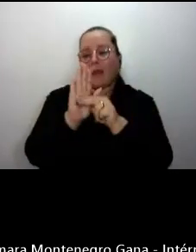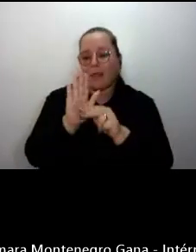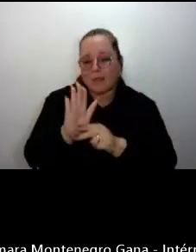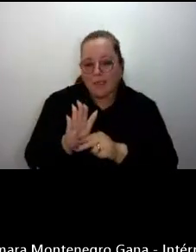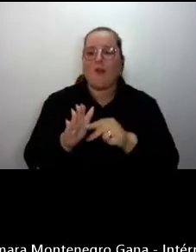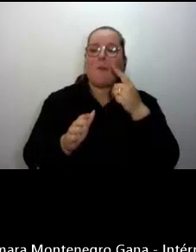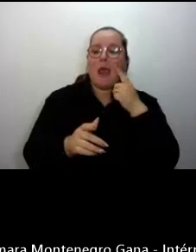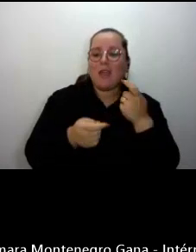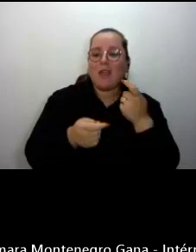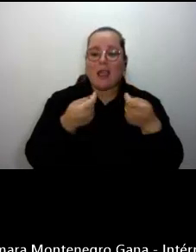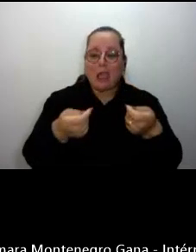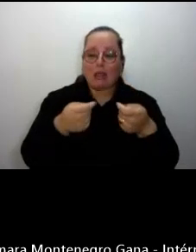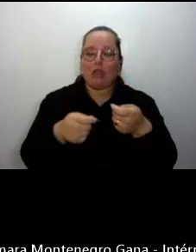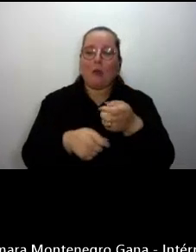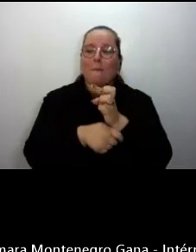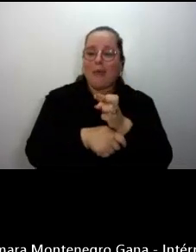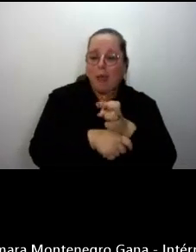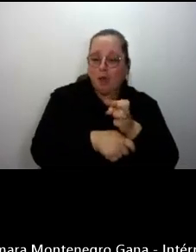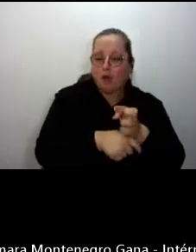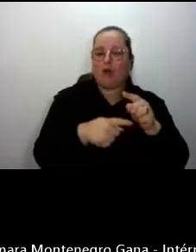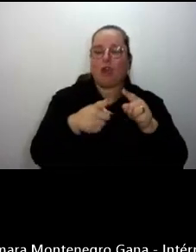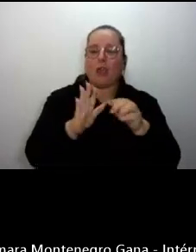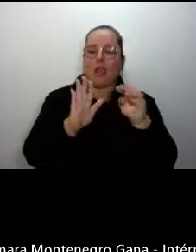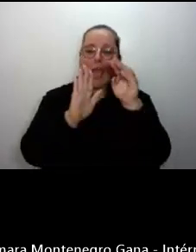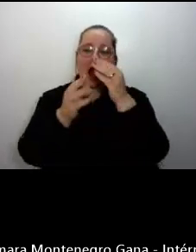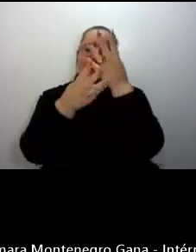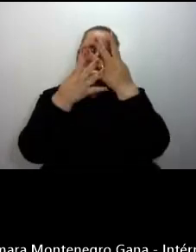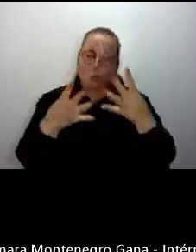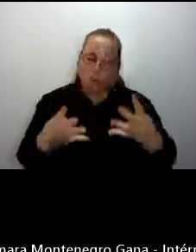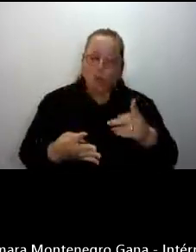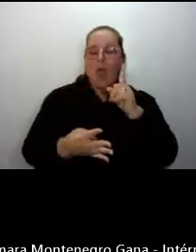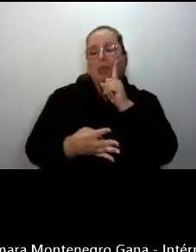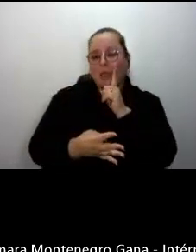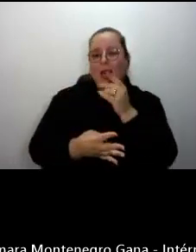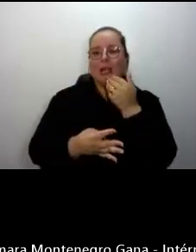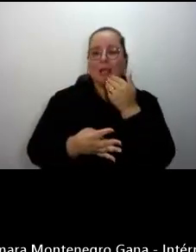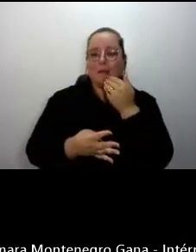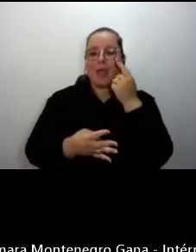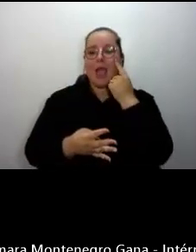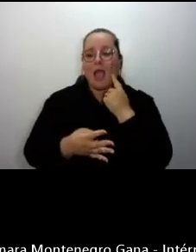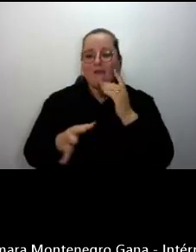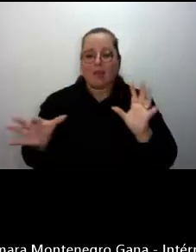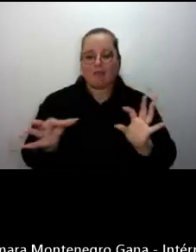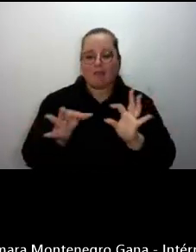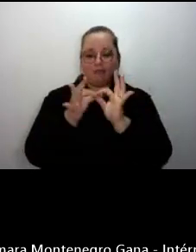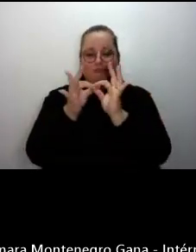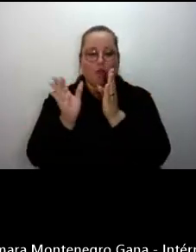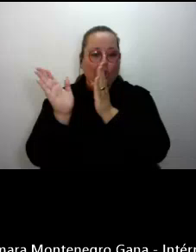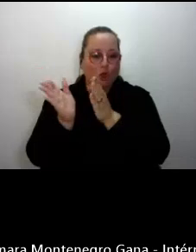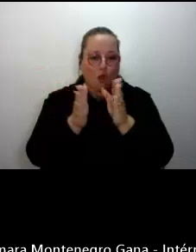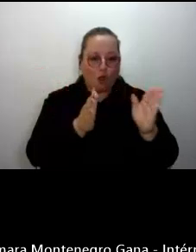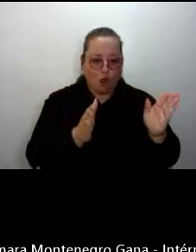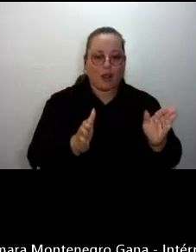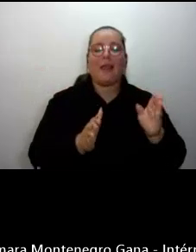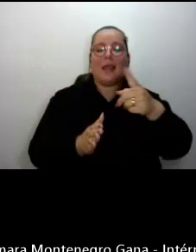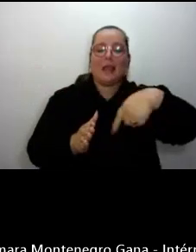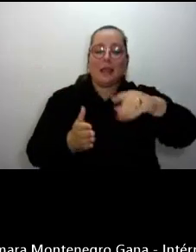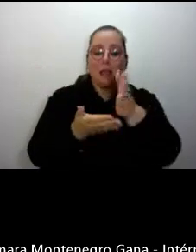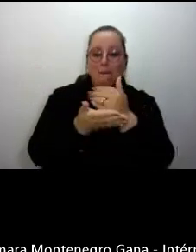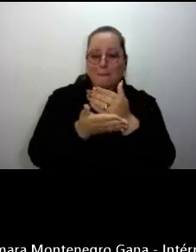y curricular, para distintos elementos que sean coherentes, ¿cierto?, con los proyectos educativos y con los planes